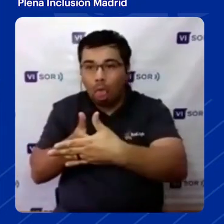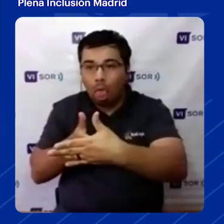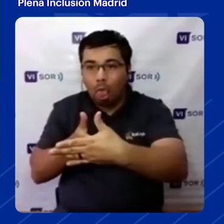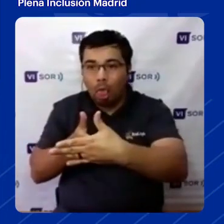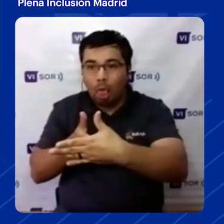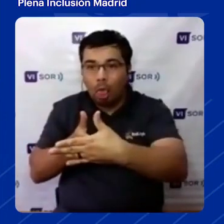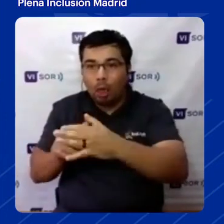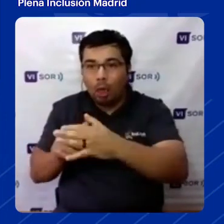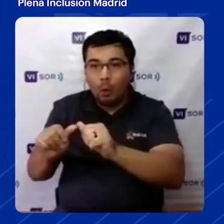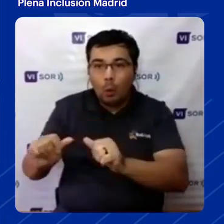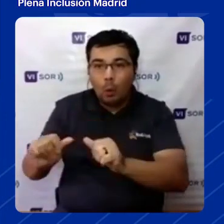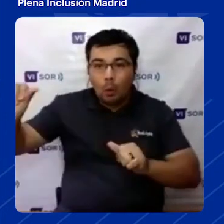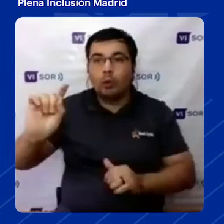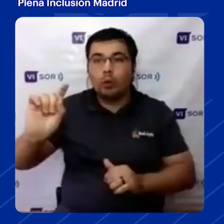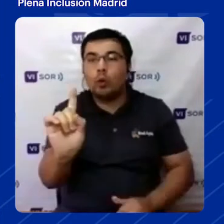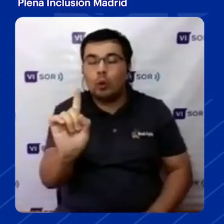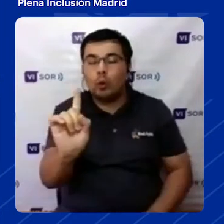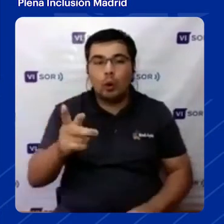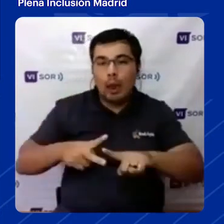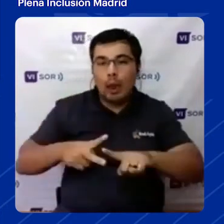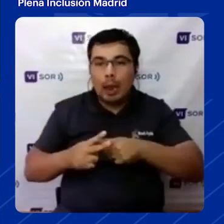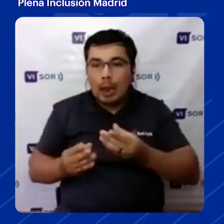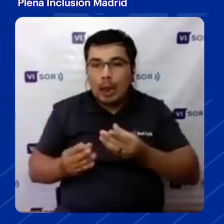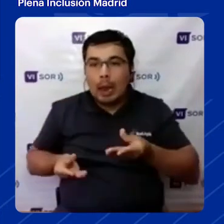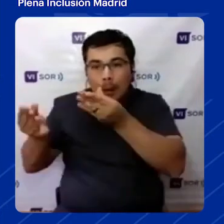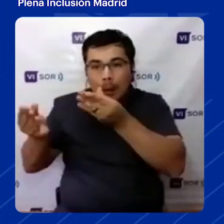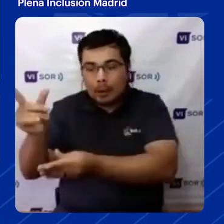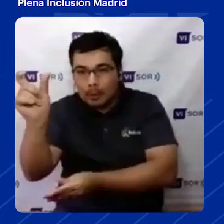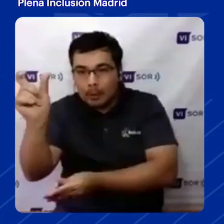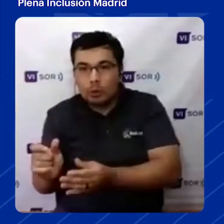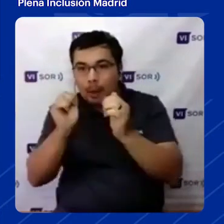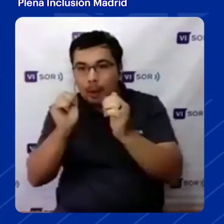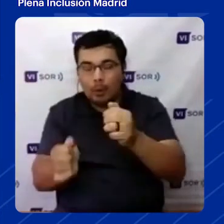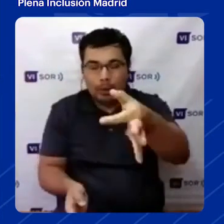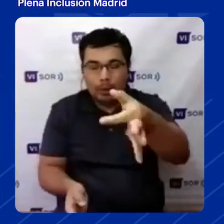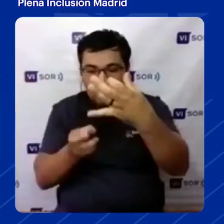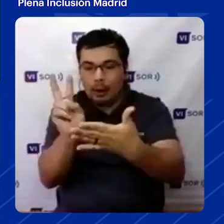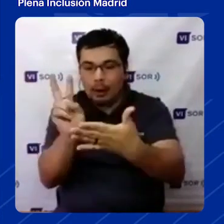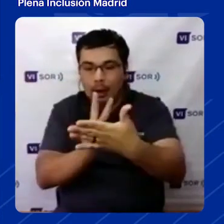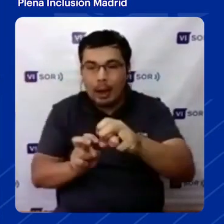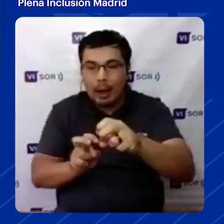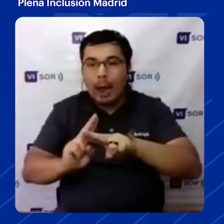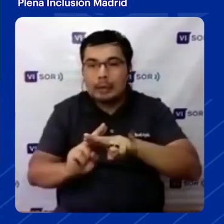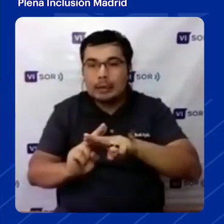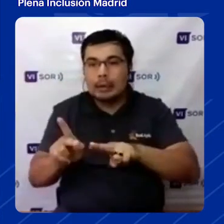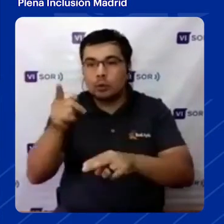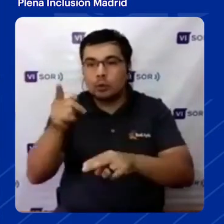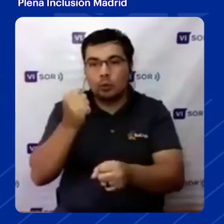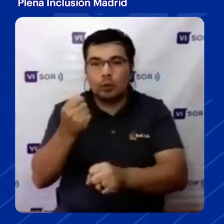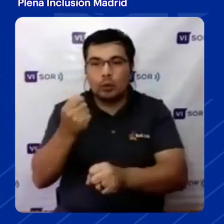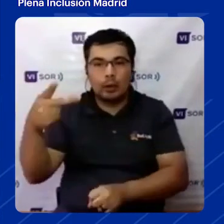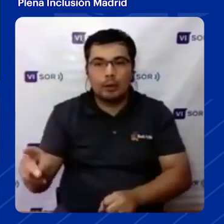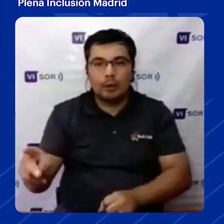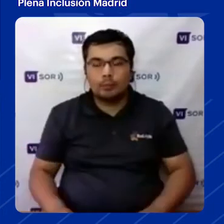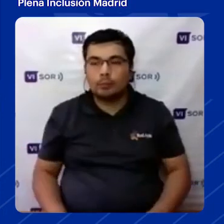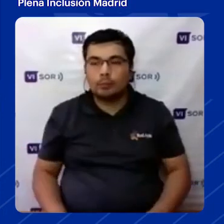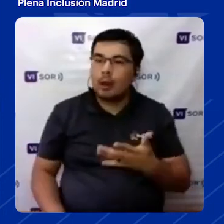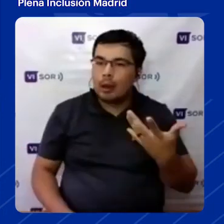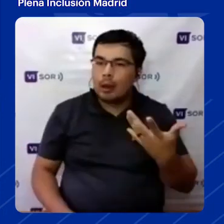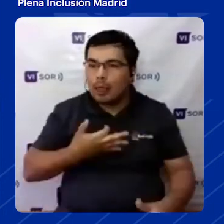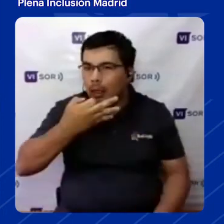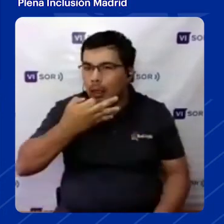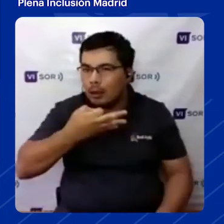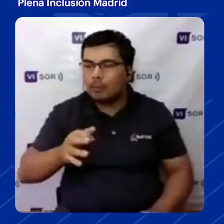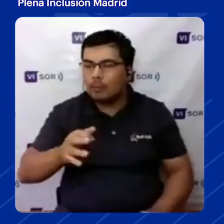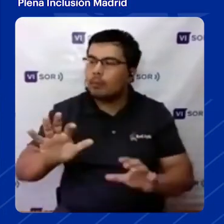para que pueda efectivamente realizar su trabajo, porque además ahí le insistimos mucho, no nos preocupa que te pueda